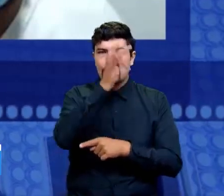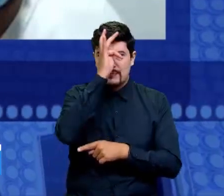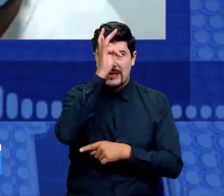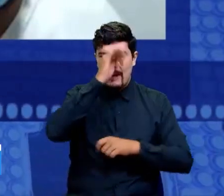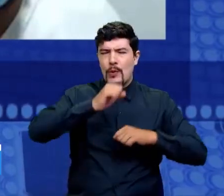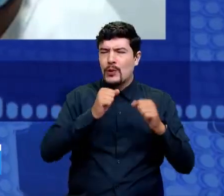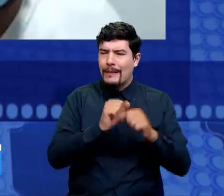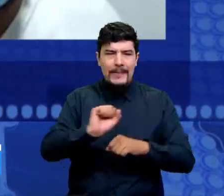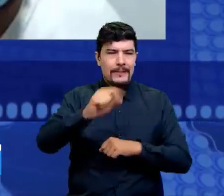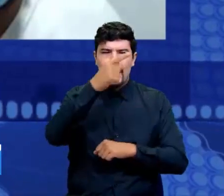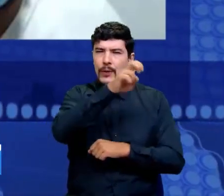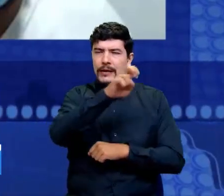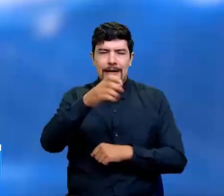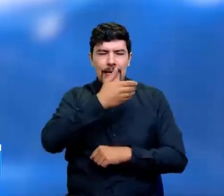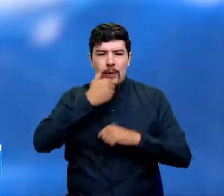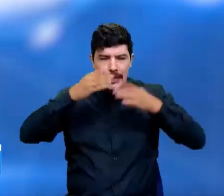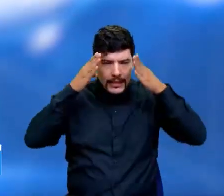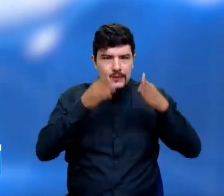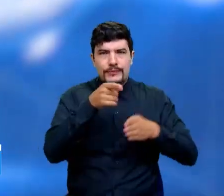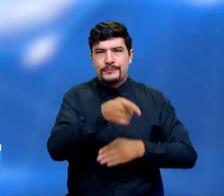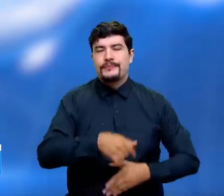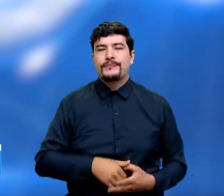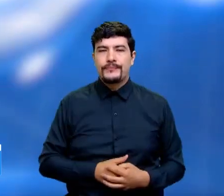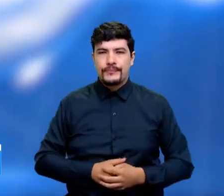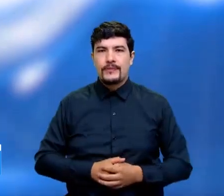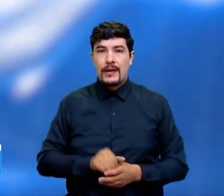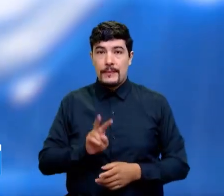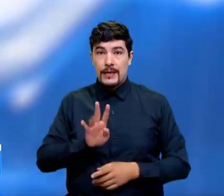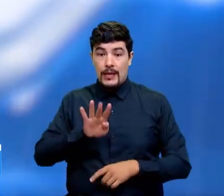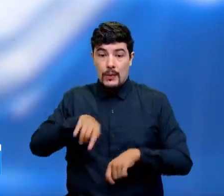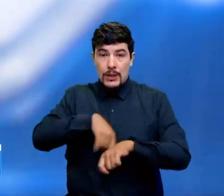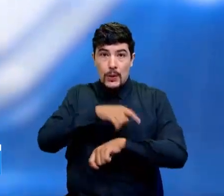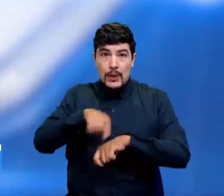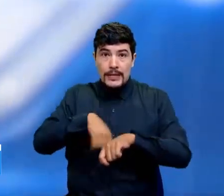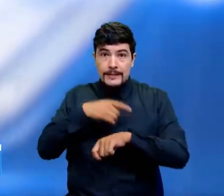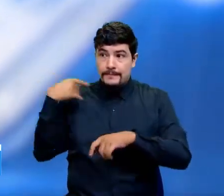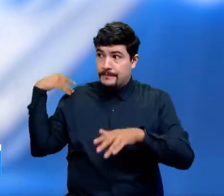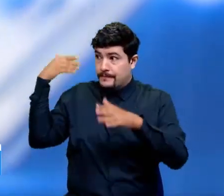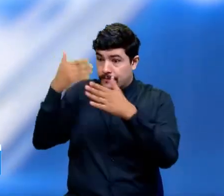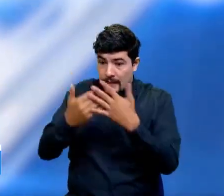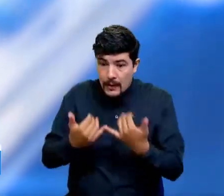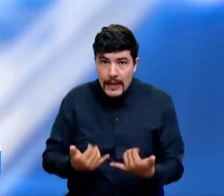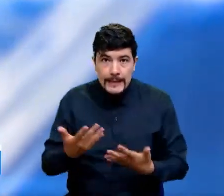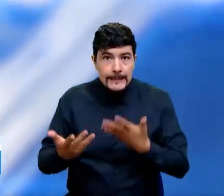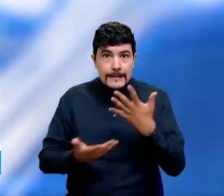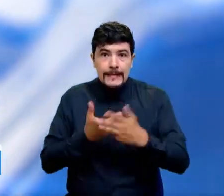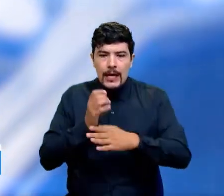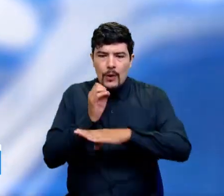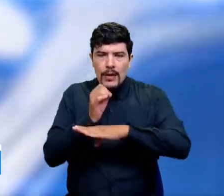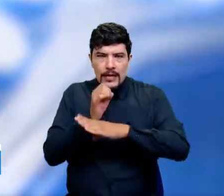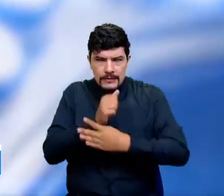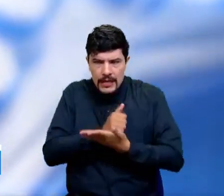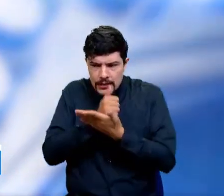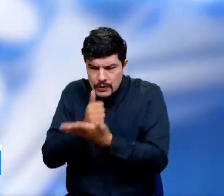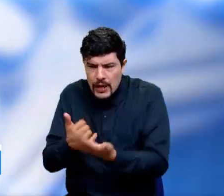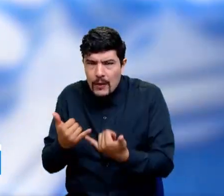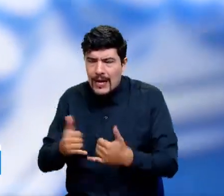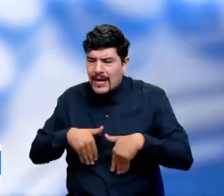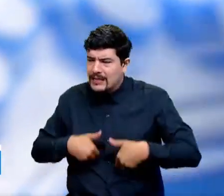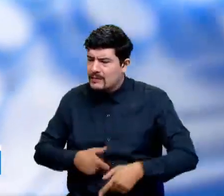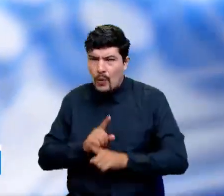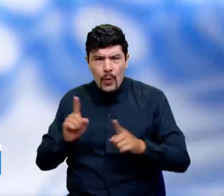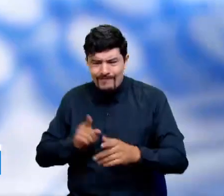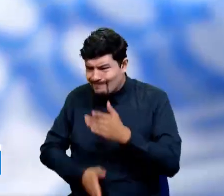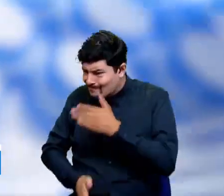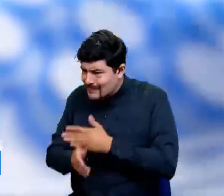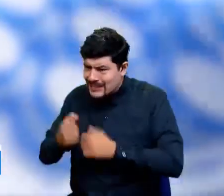pues vamos a ver cómo evoluciona. Luego de 24 horas del hecho, los organismos de socorro continúan en la incansable labor de